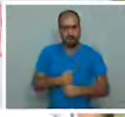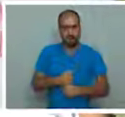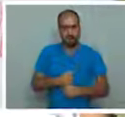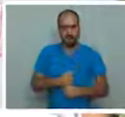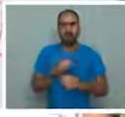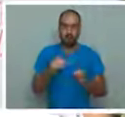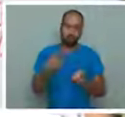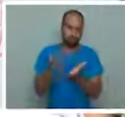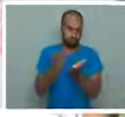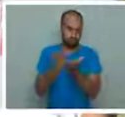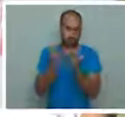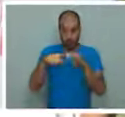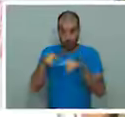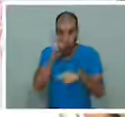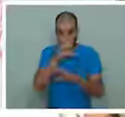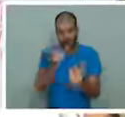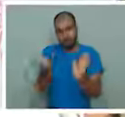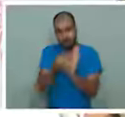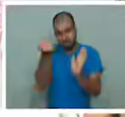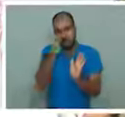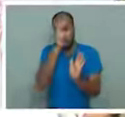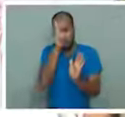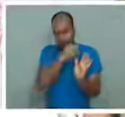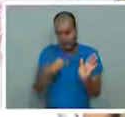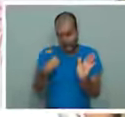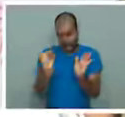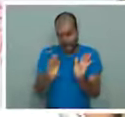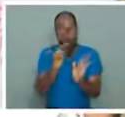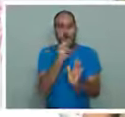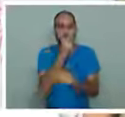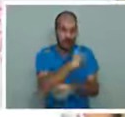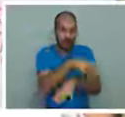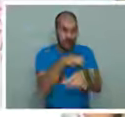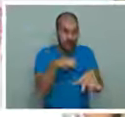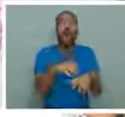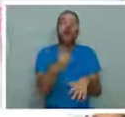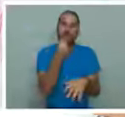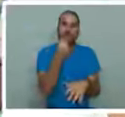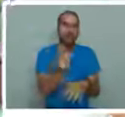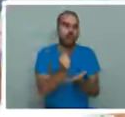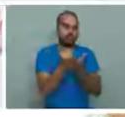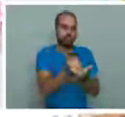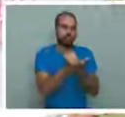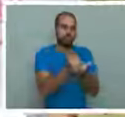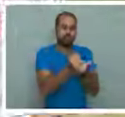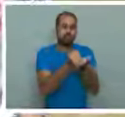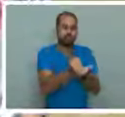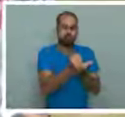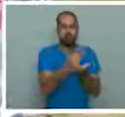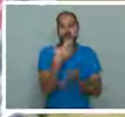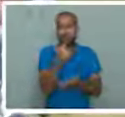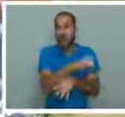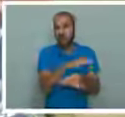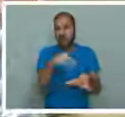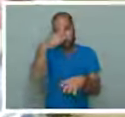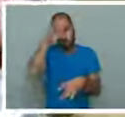poder contribuir la a todo esto que es el mejoramiento animal de nuestro país pues seguir haciendo un aporte útil te exhorto